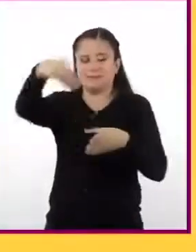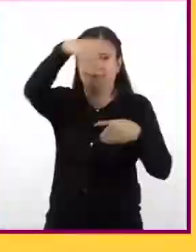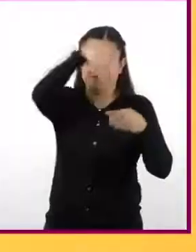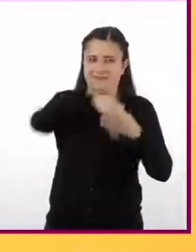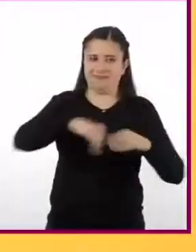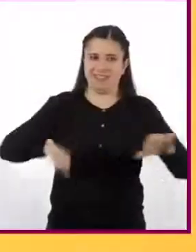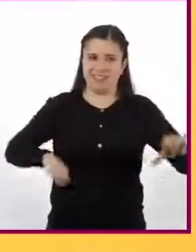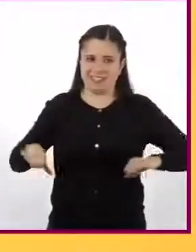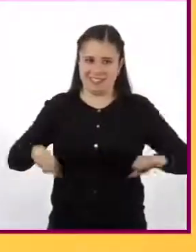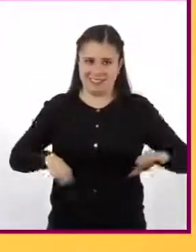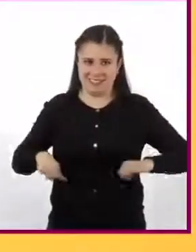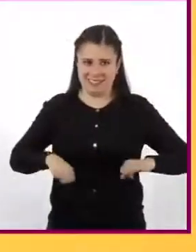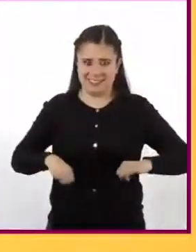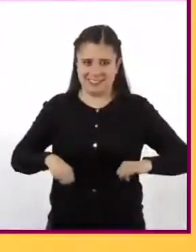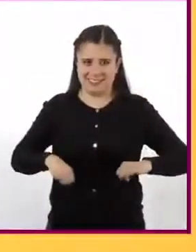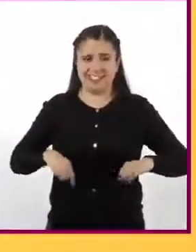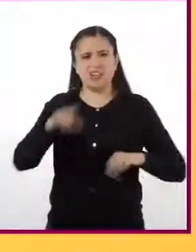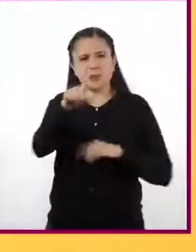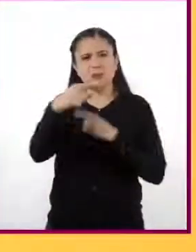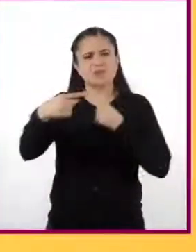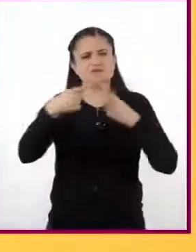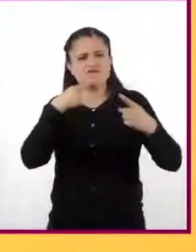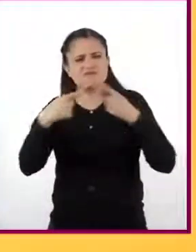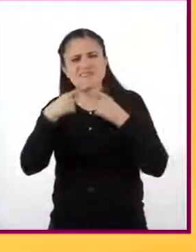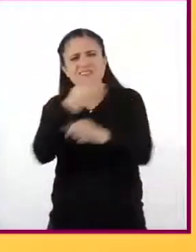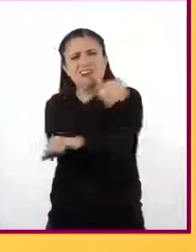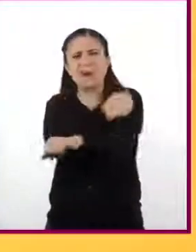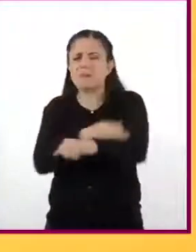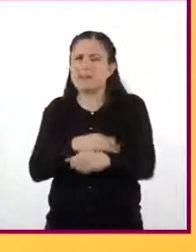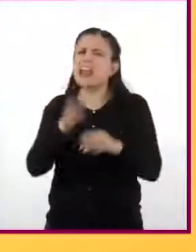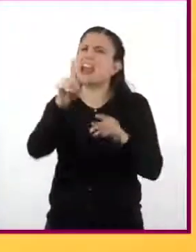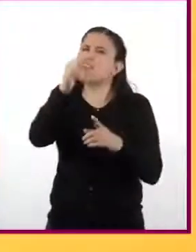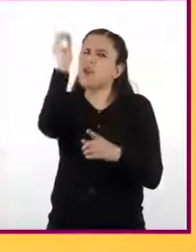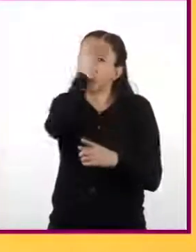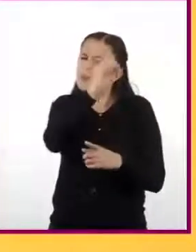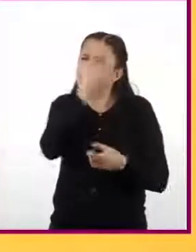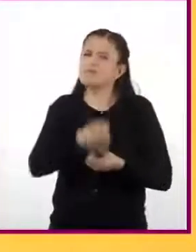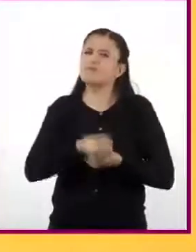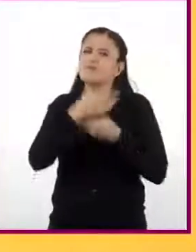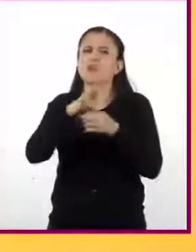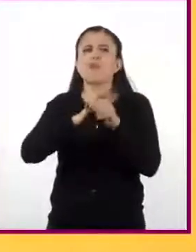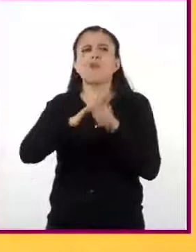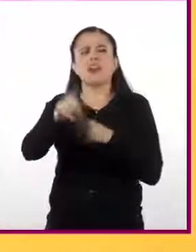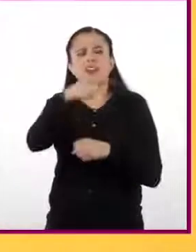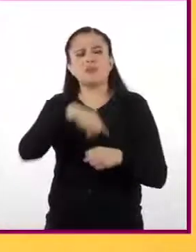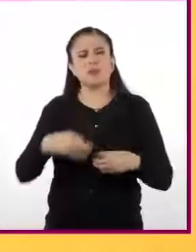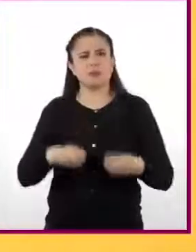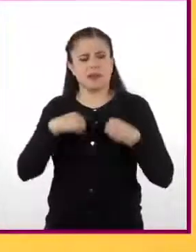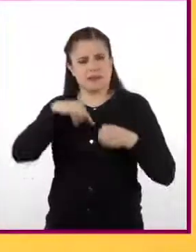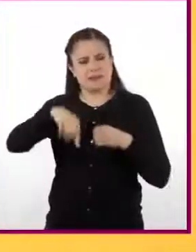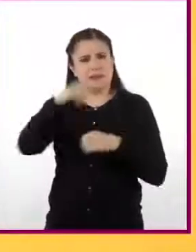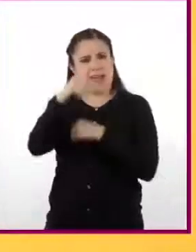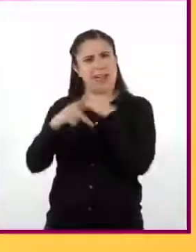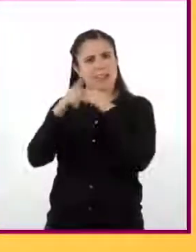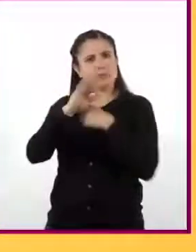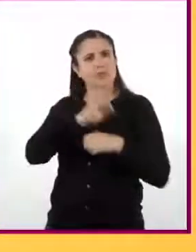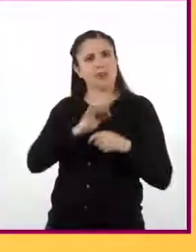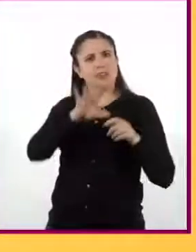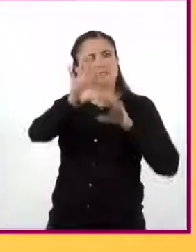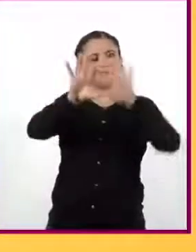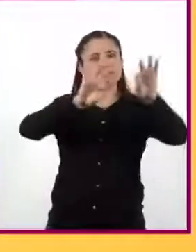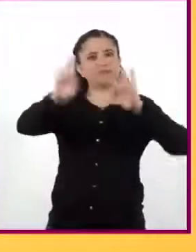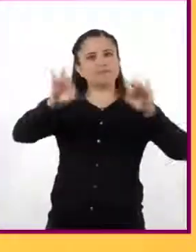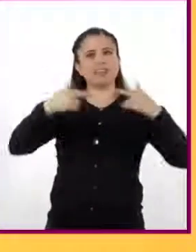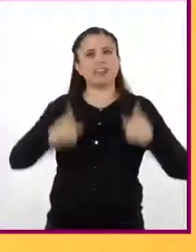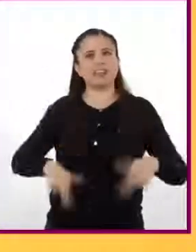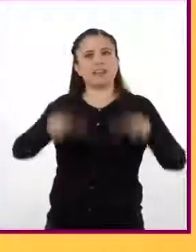experiencias. Dialoguen con su familia acerca de cuáles son las ventajas de vivir en un país donde se designan representantes